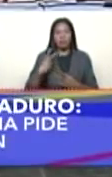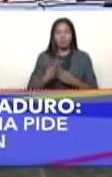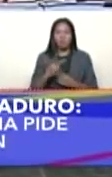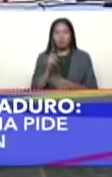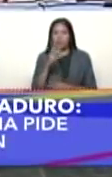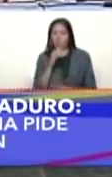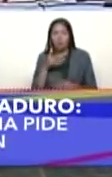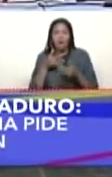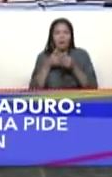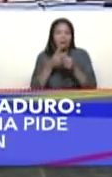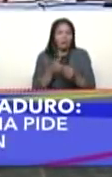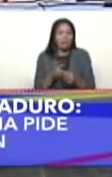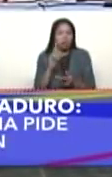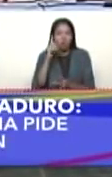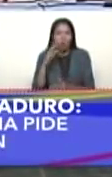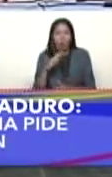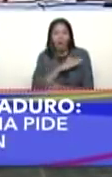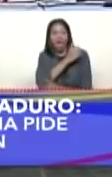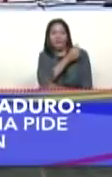líder, si no, no eres jefe.